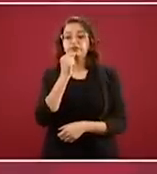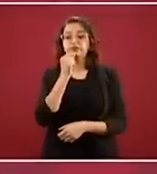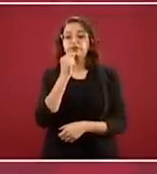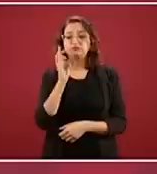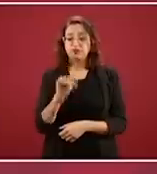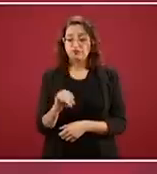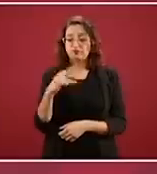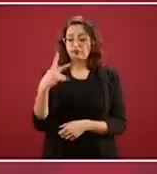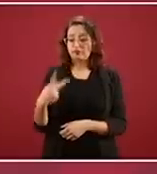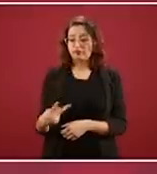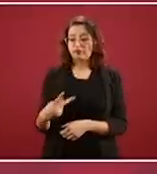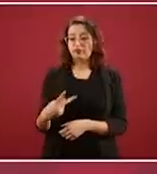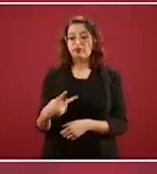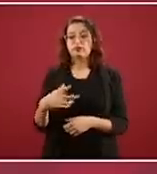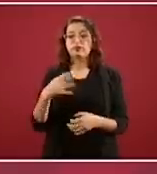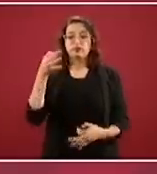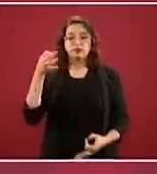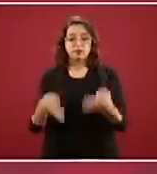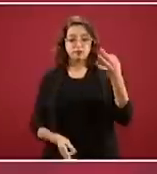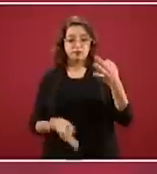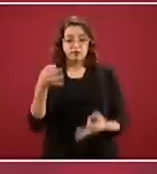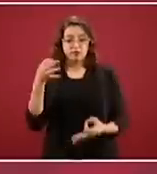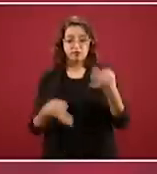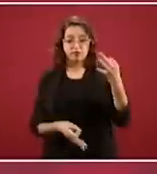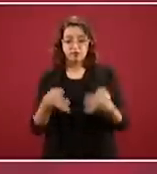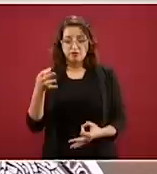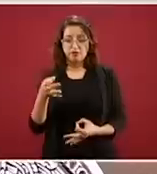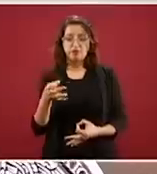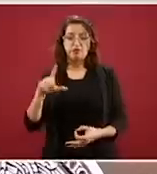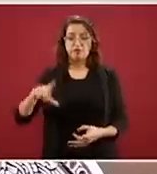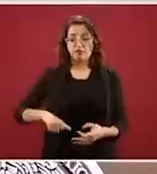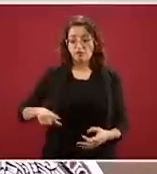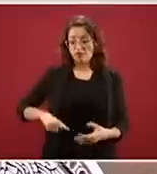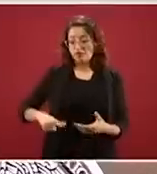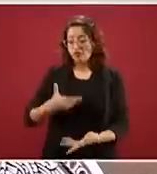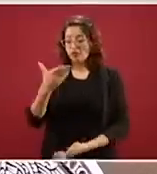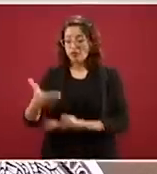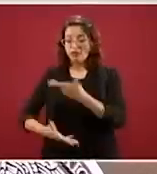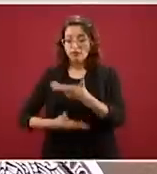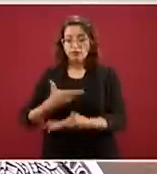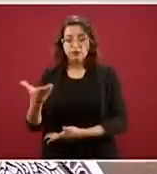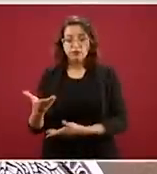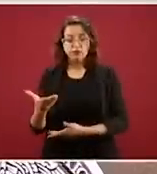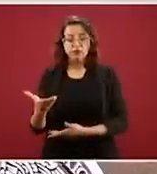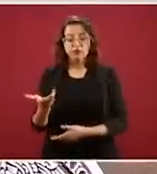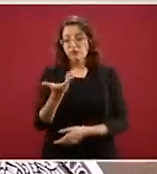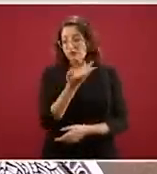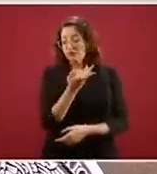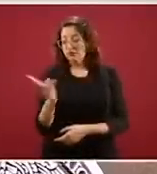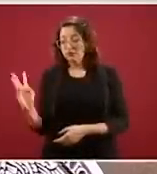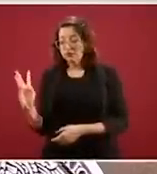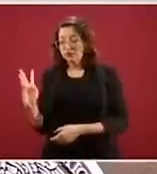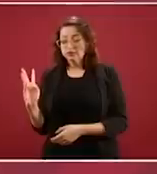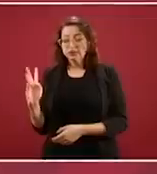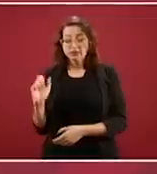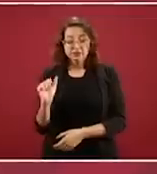los ministerios públicos, que los jueces, que los servidores públicos no